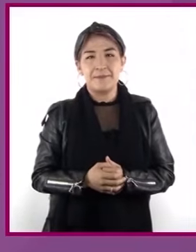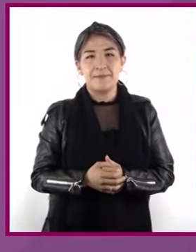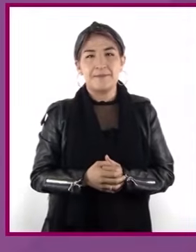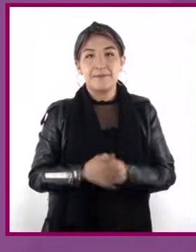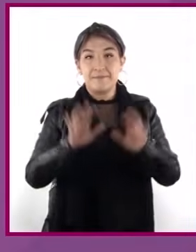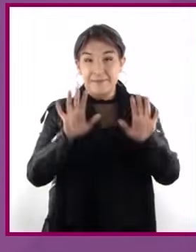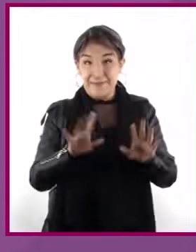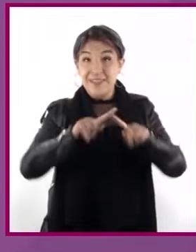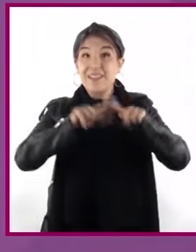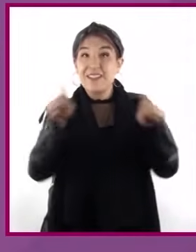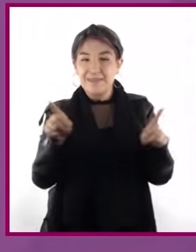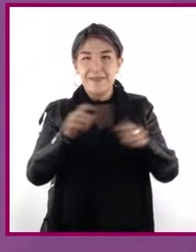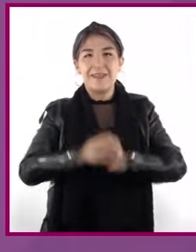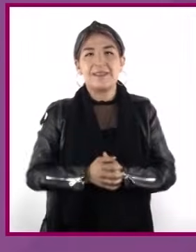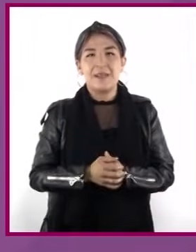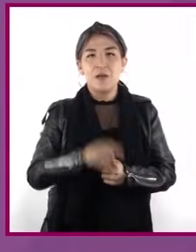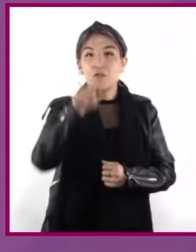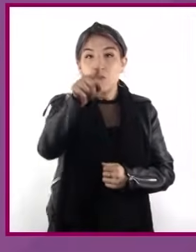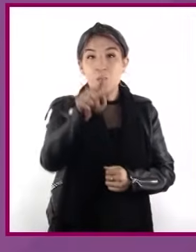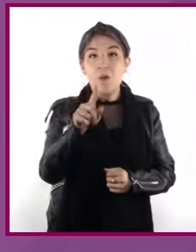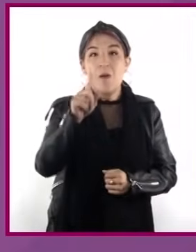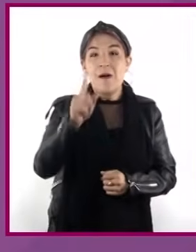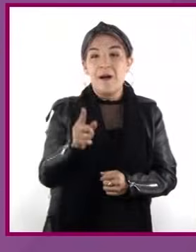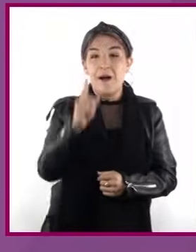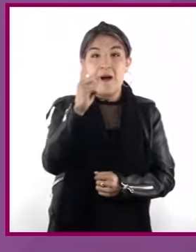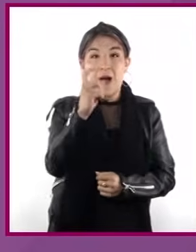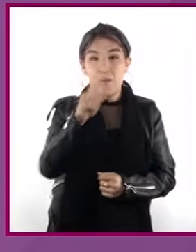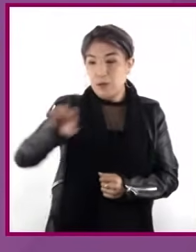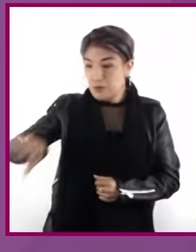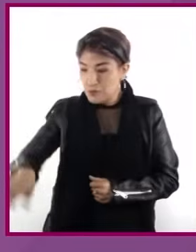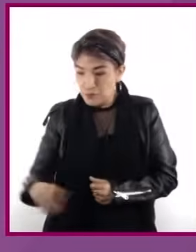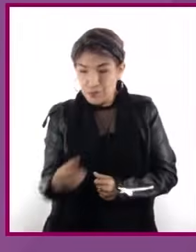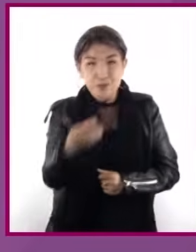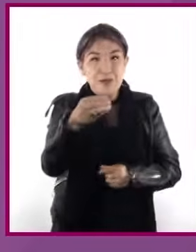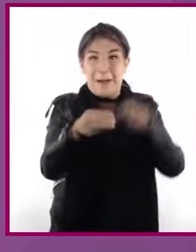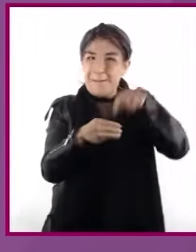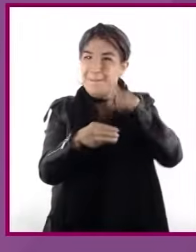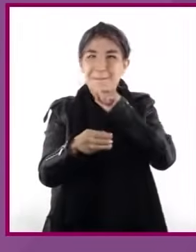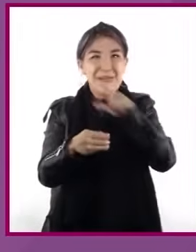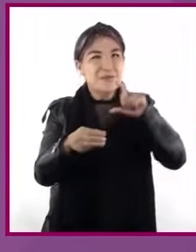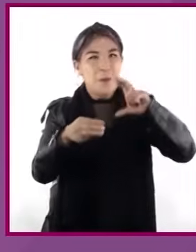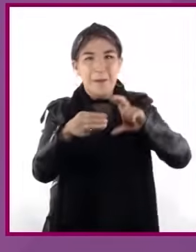En cambio, si tomamos un líquido y lo metemos a este mismo bote,